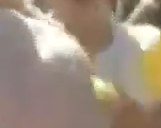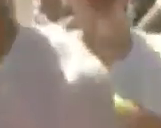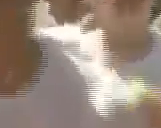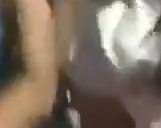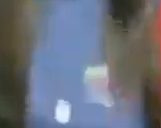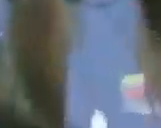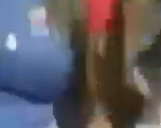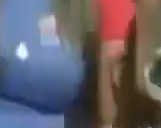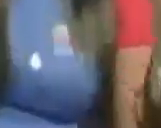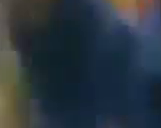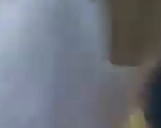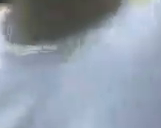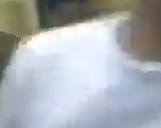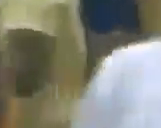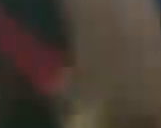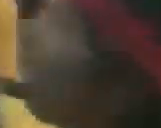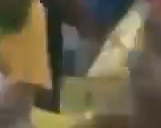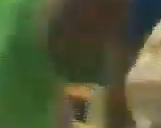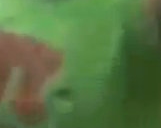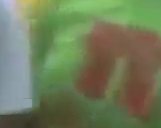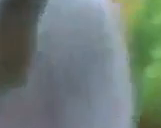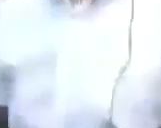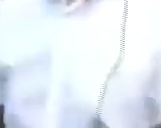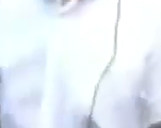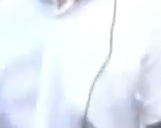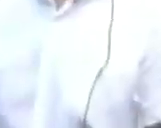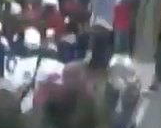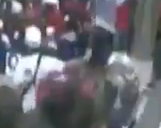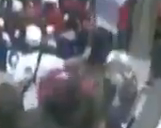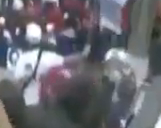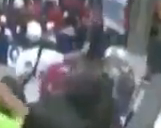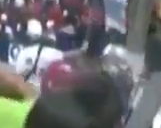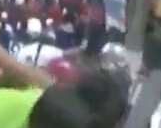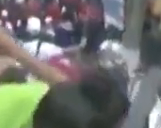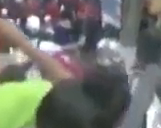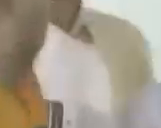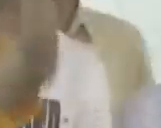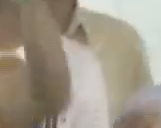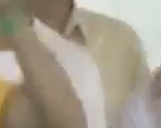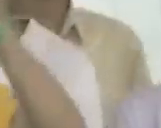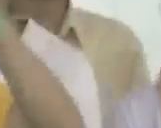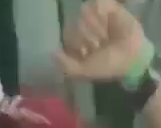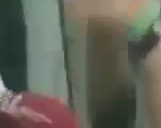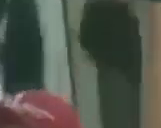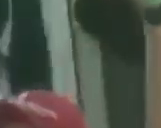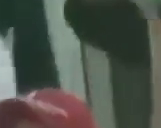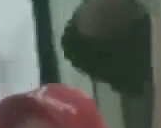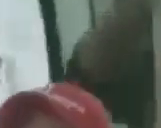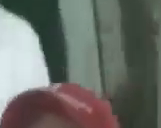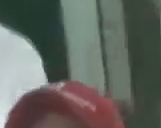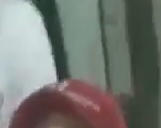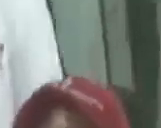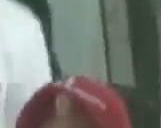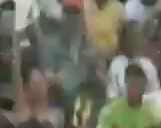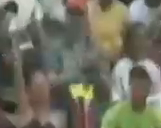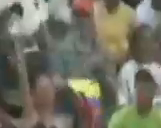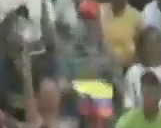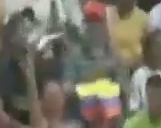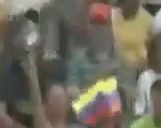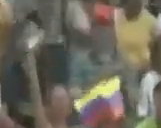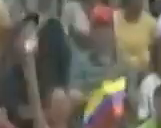haya habido en la historia de Venezuela, que es la generación bicentenaria. Porque cuando les toque a ustedes asumir